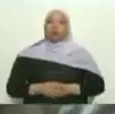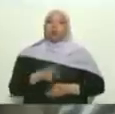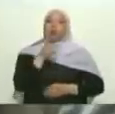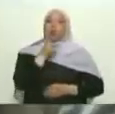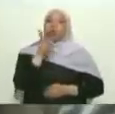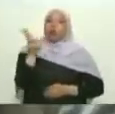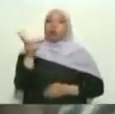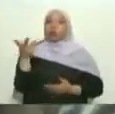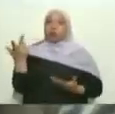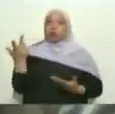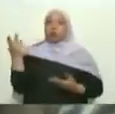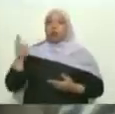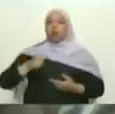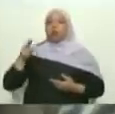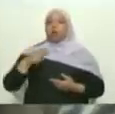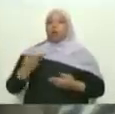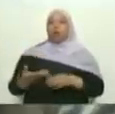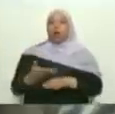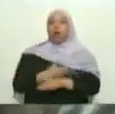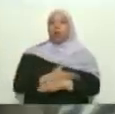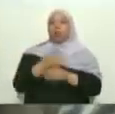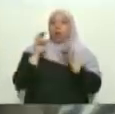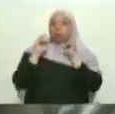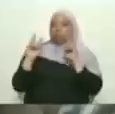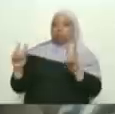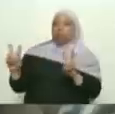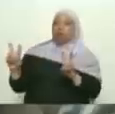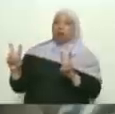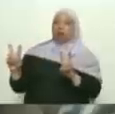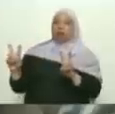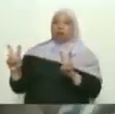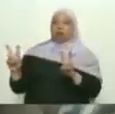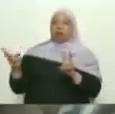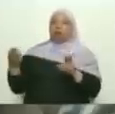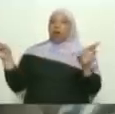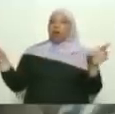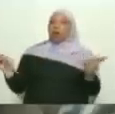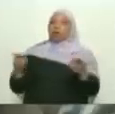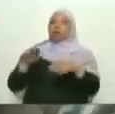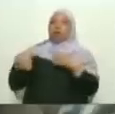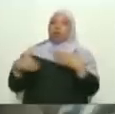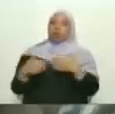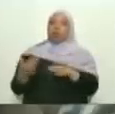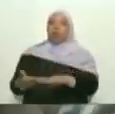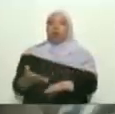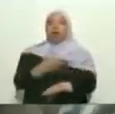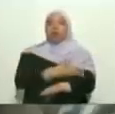crueldad jamás vista, que fue el resumen de todas las anteriores.